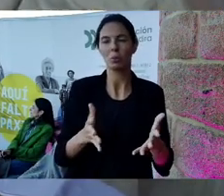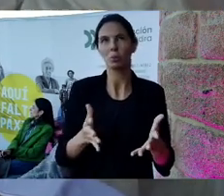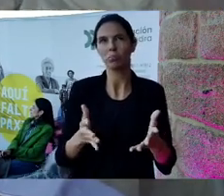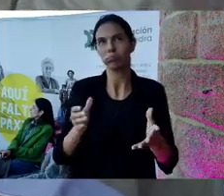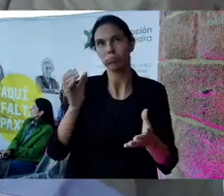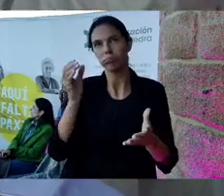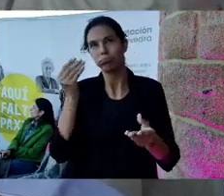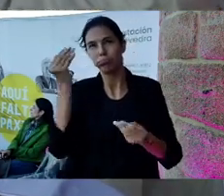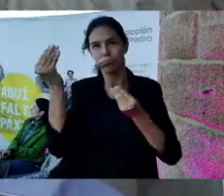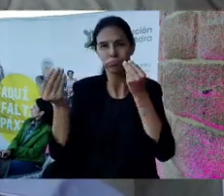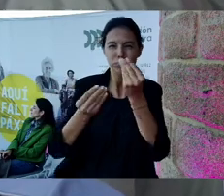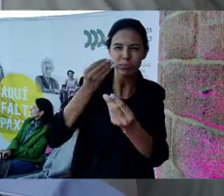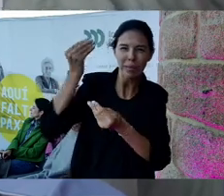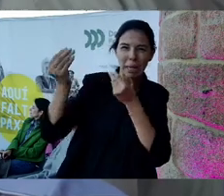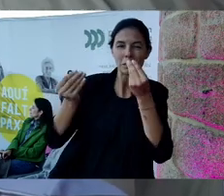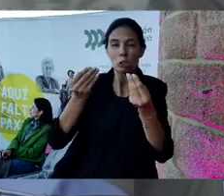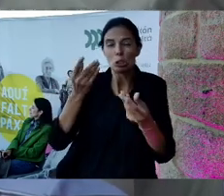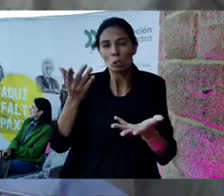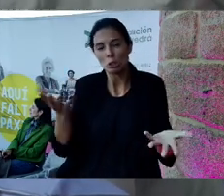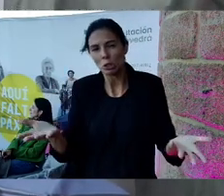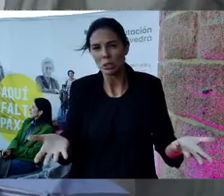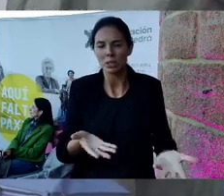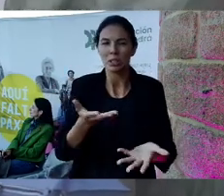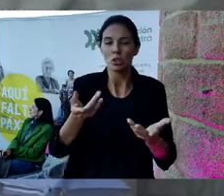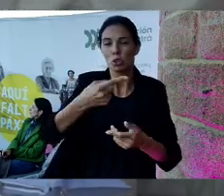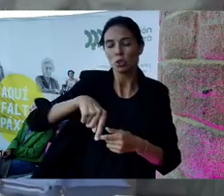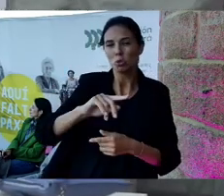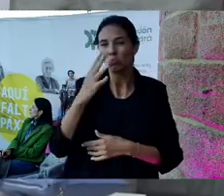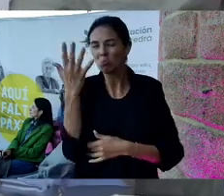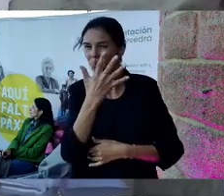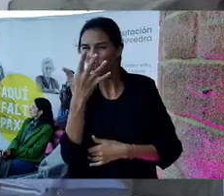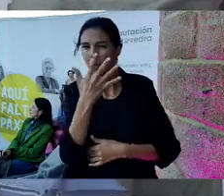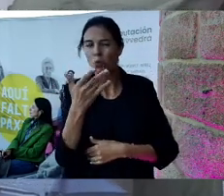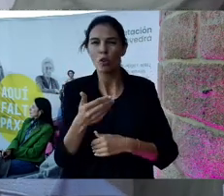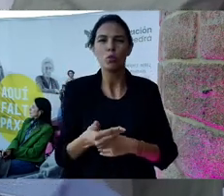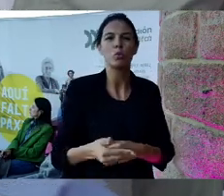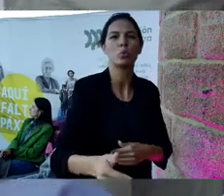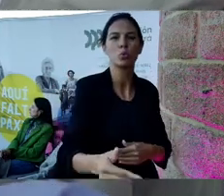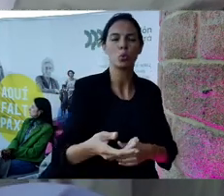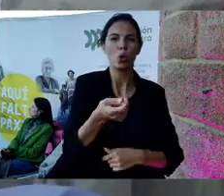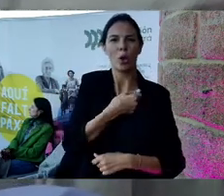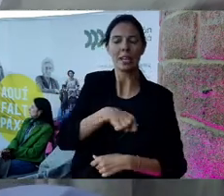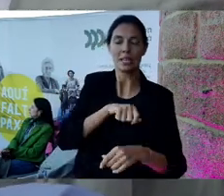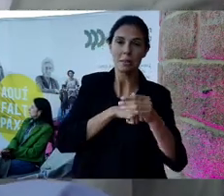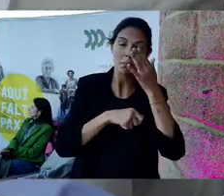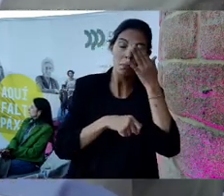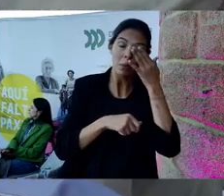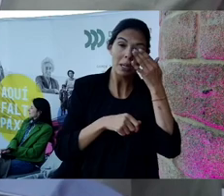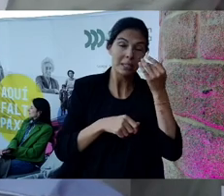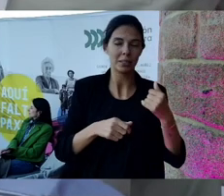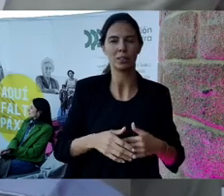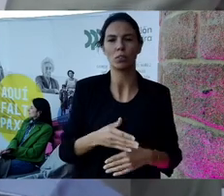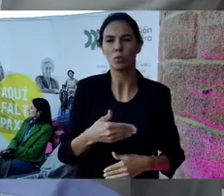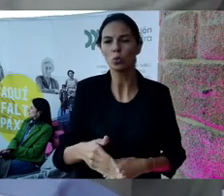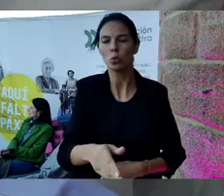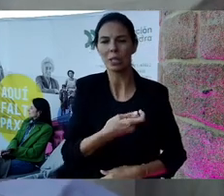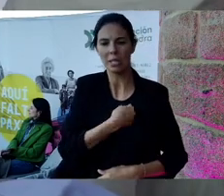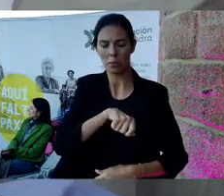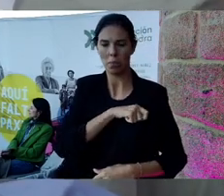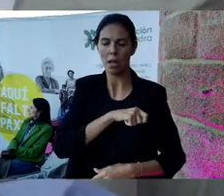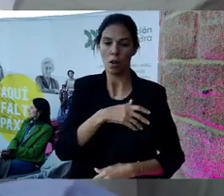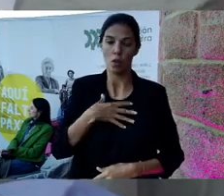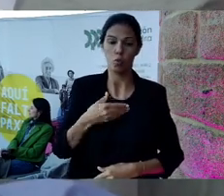unha especie de conxeturas e lucubracións. Nos albiscamos no futuro do Estado español, non?